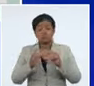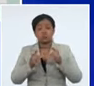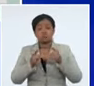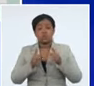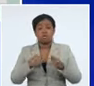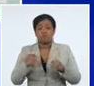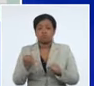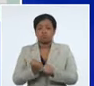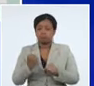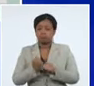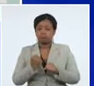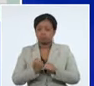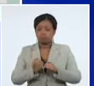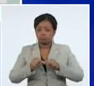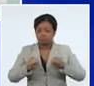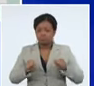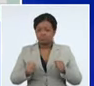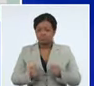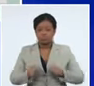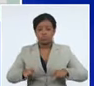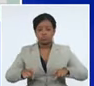viene realizando.